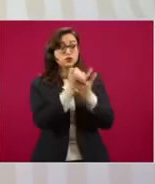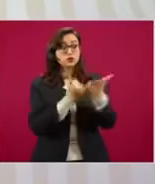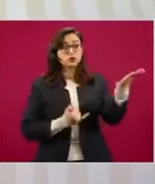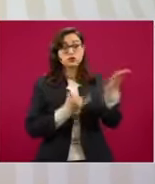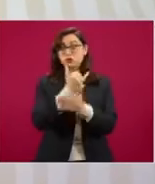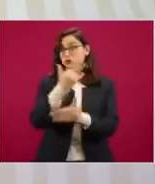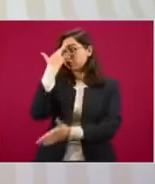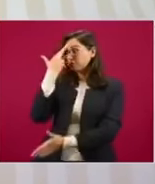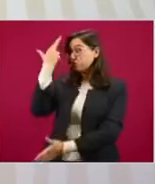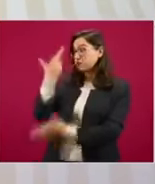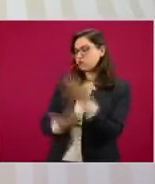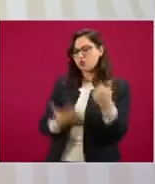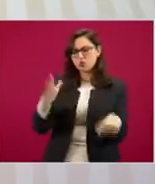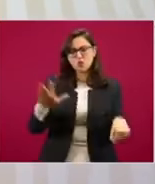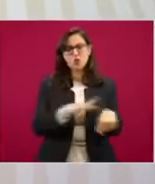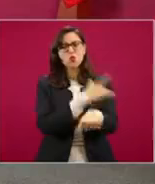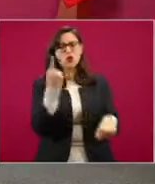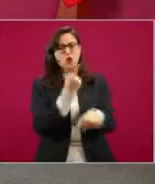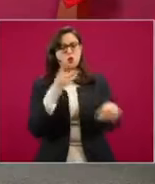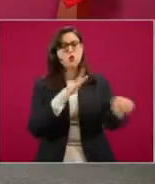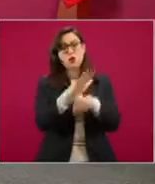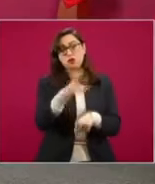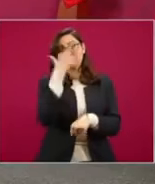asunto quién lo